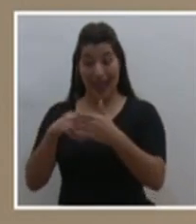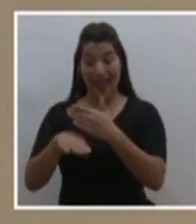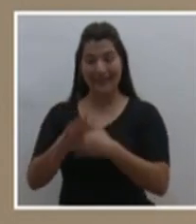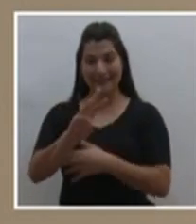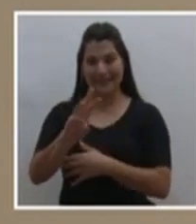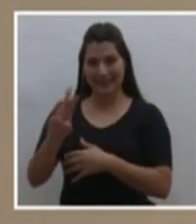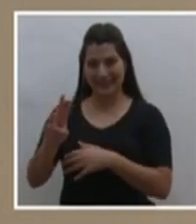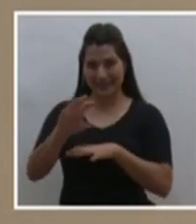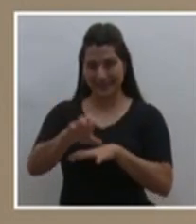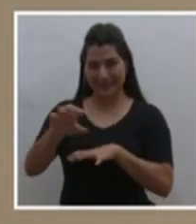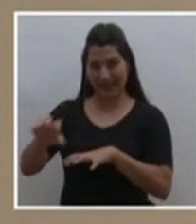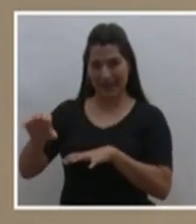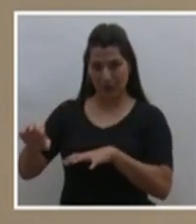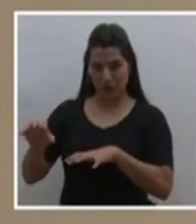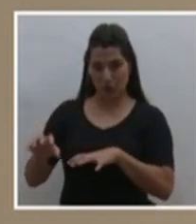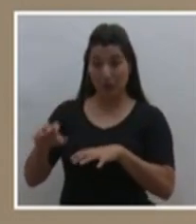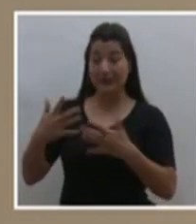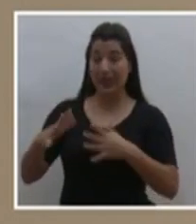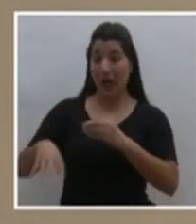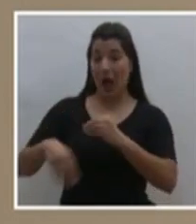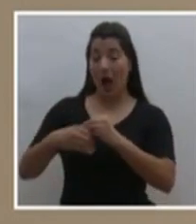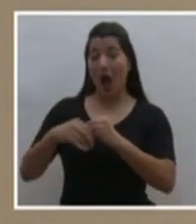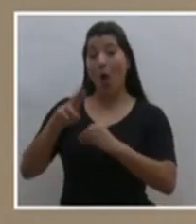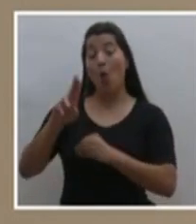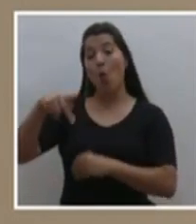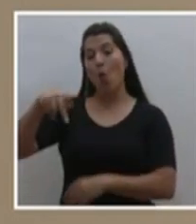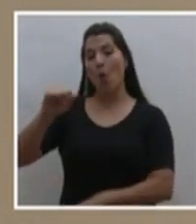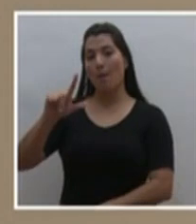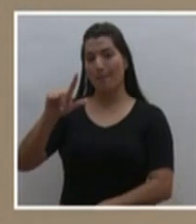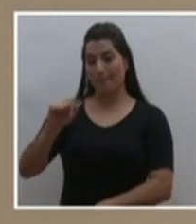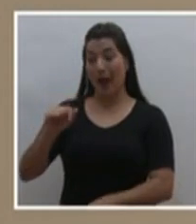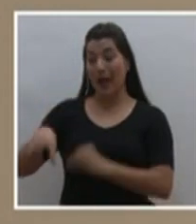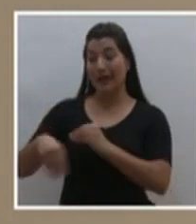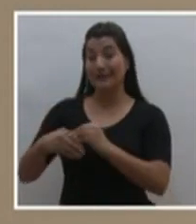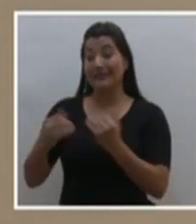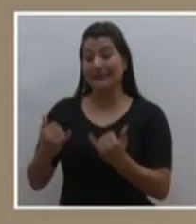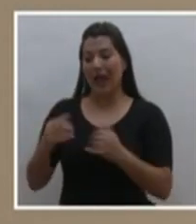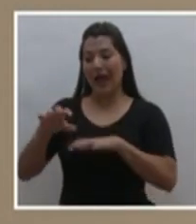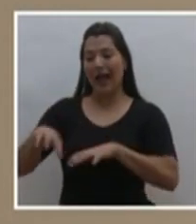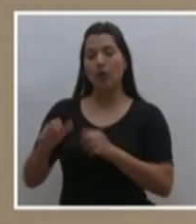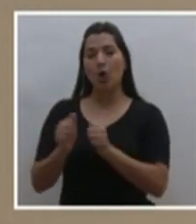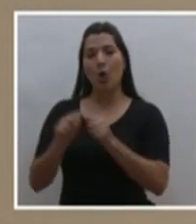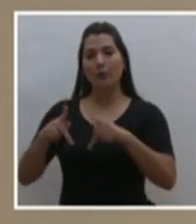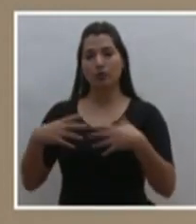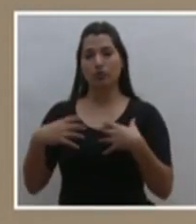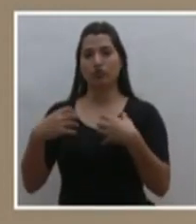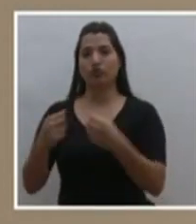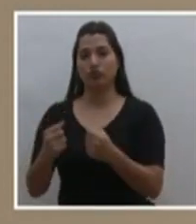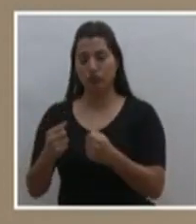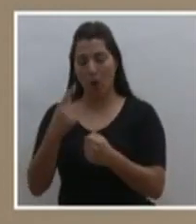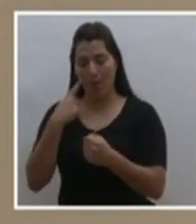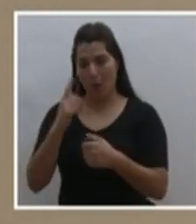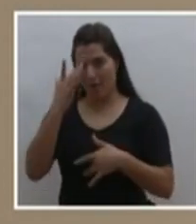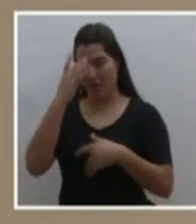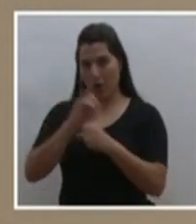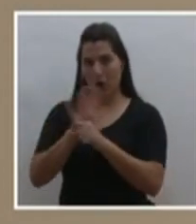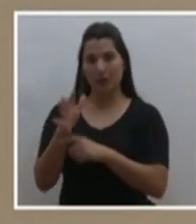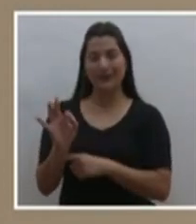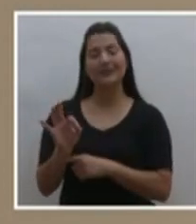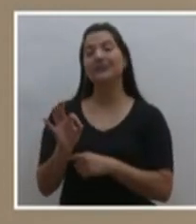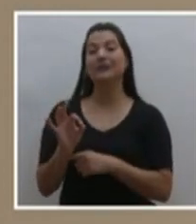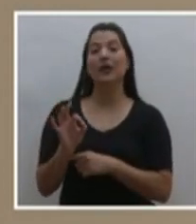cantones, sumándose Upala a la lista de cantones con casos recuperados por COVID-19. Los casos recuperados tienen un